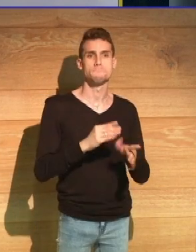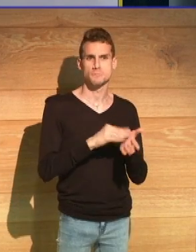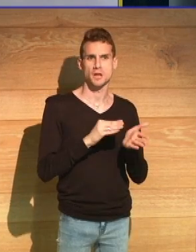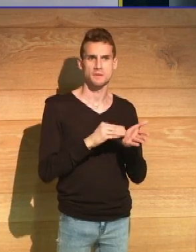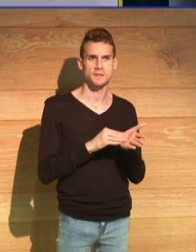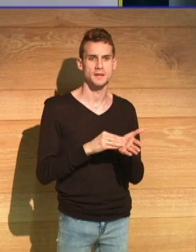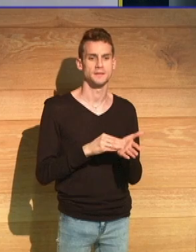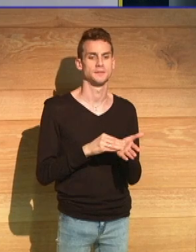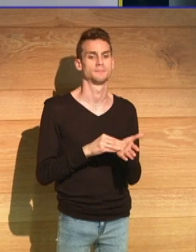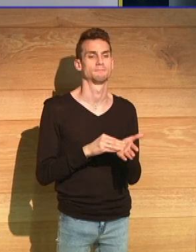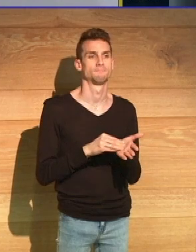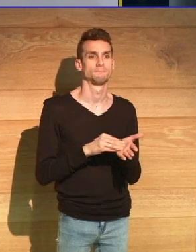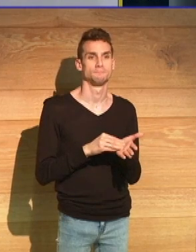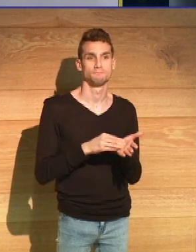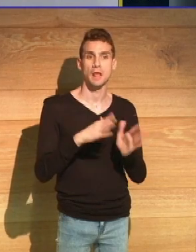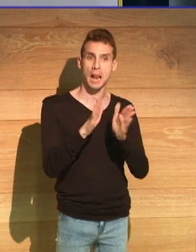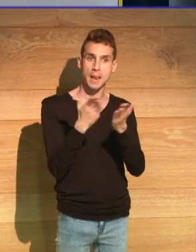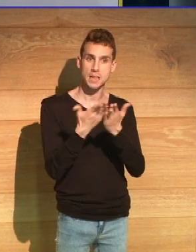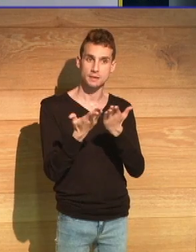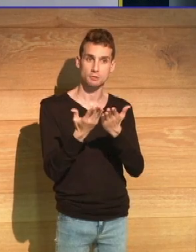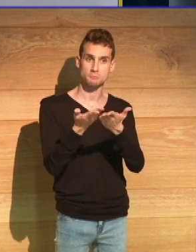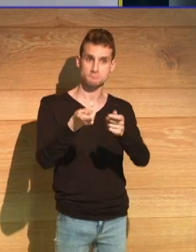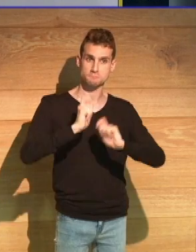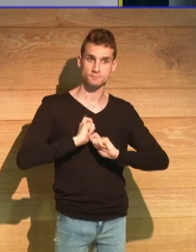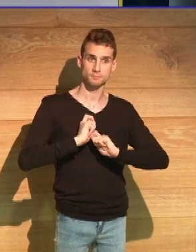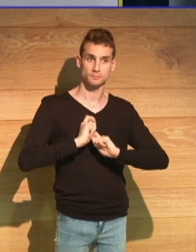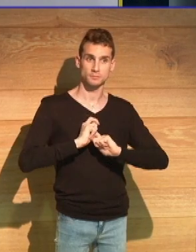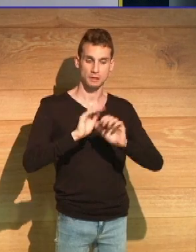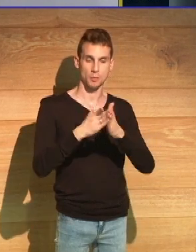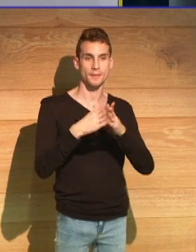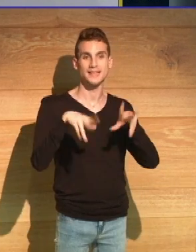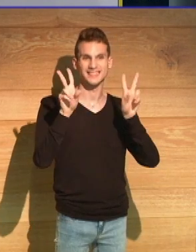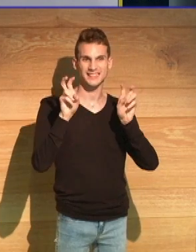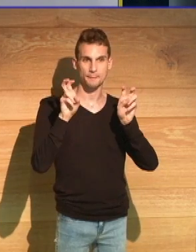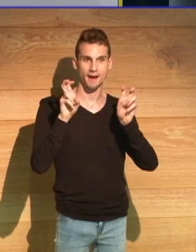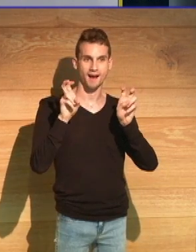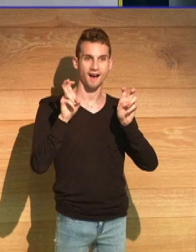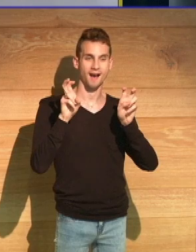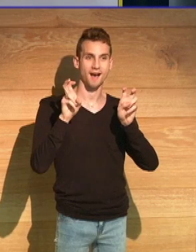a libros, novelas con temáticas